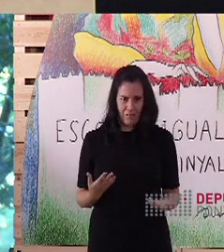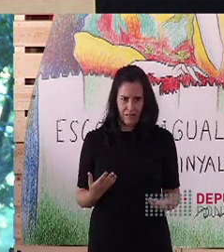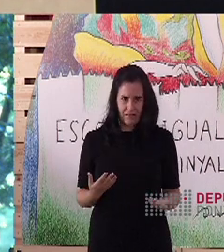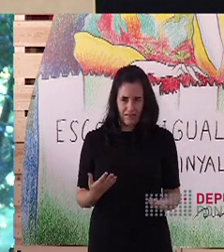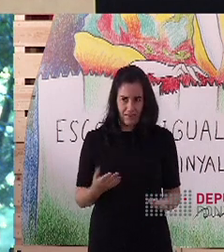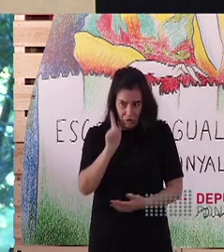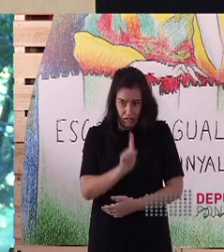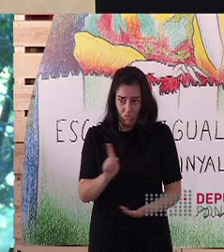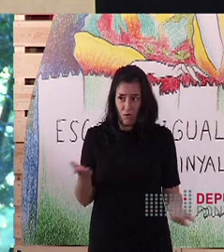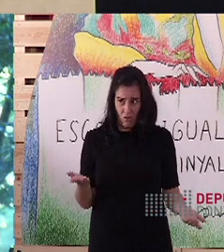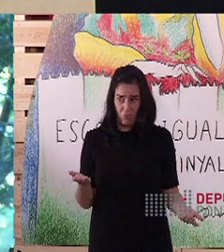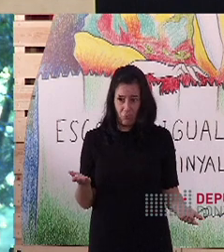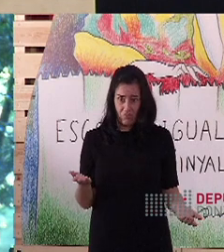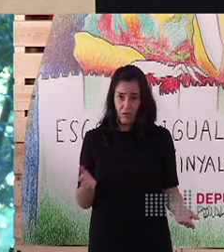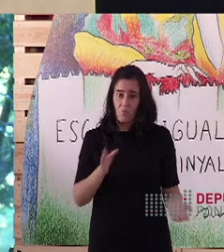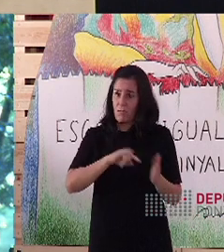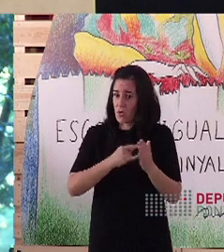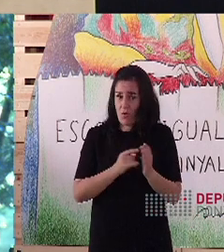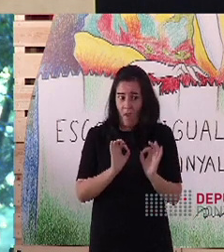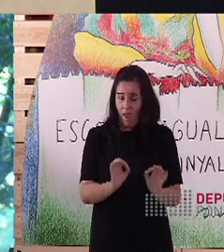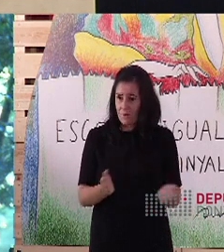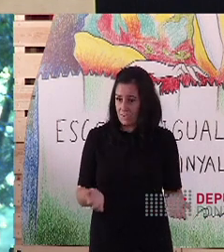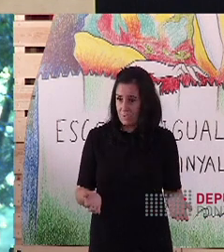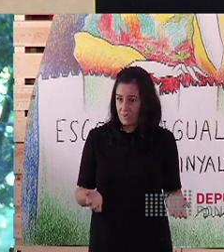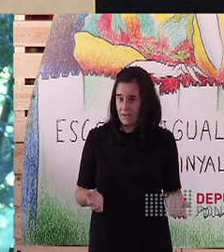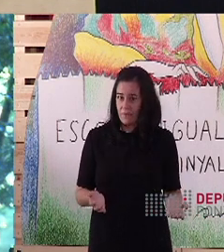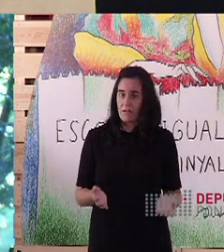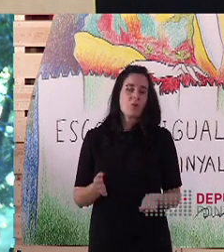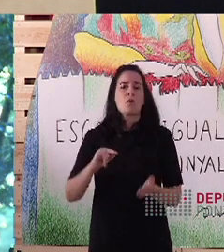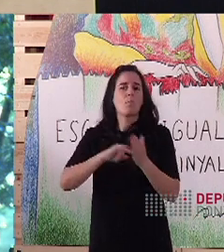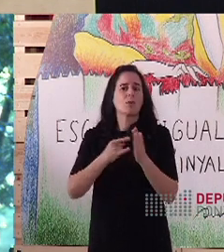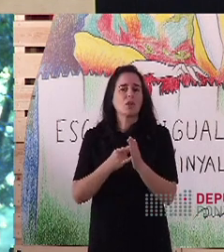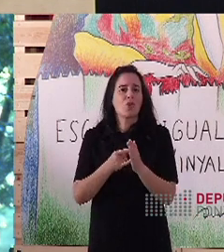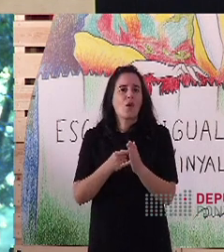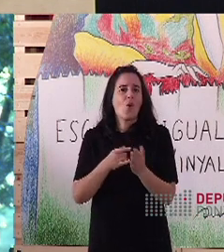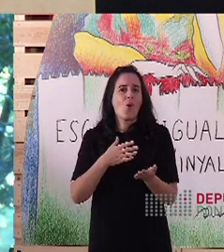no sé qué es un proyecto, ¿no?, de país